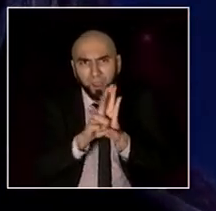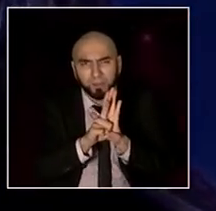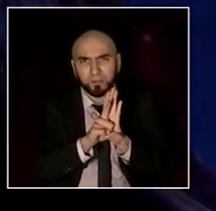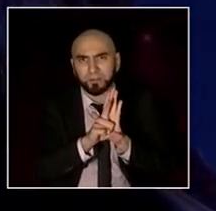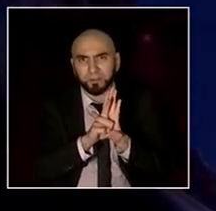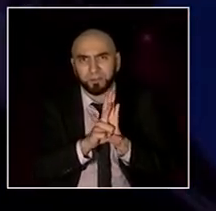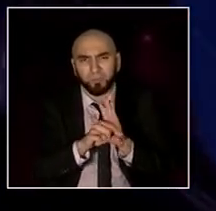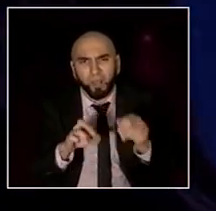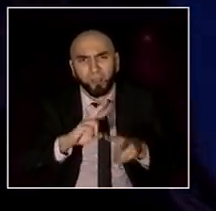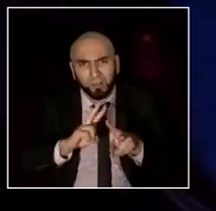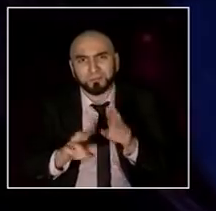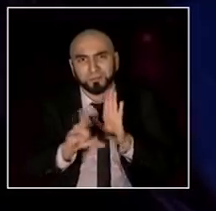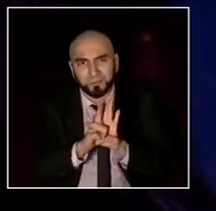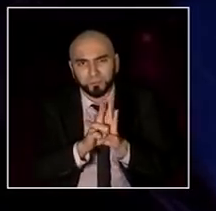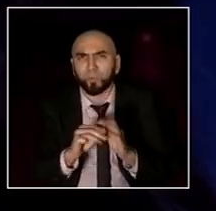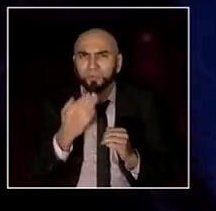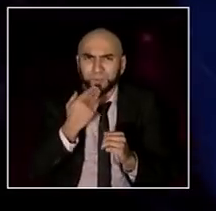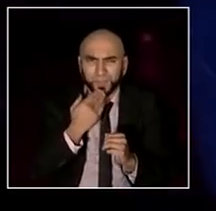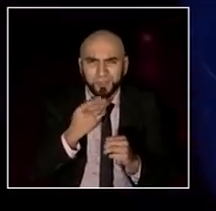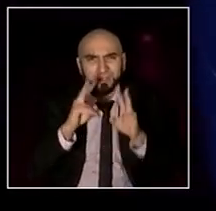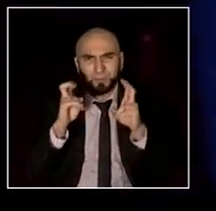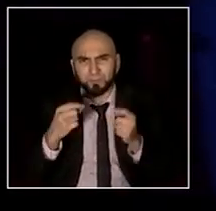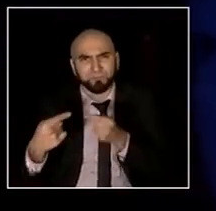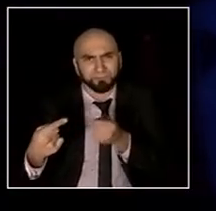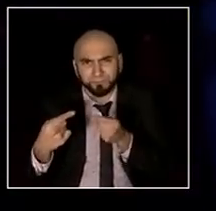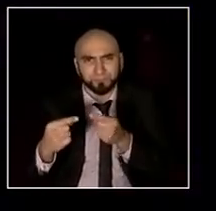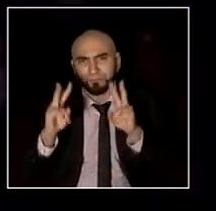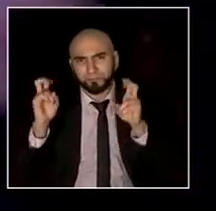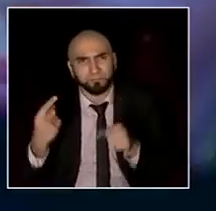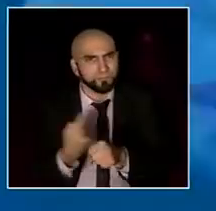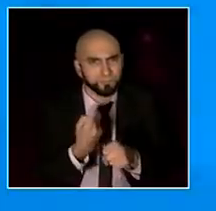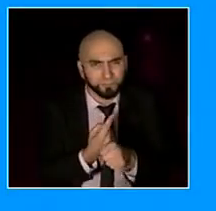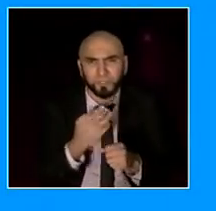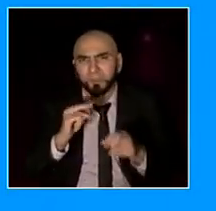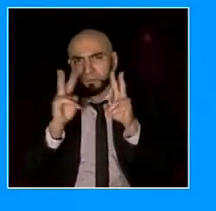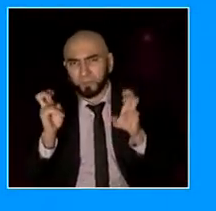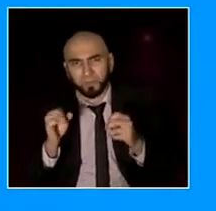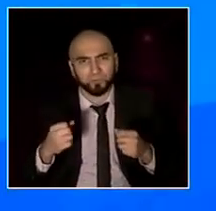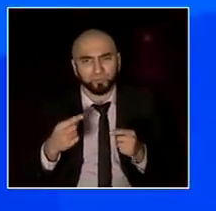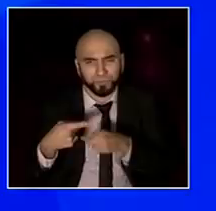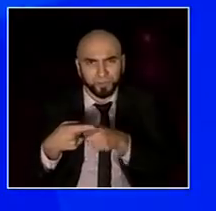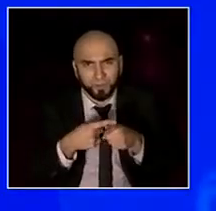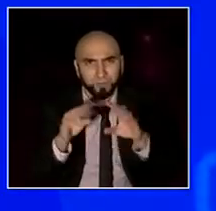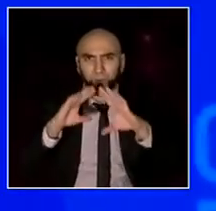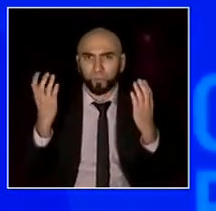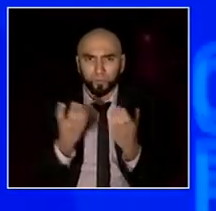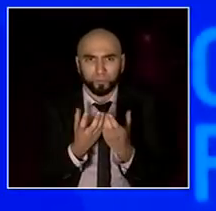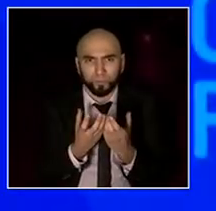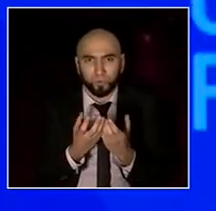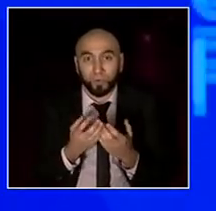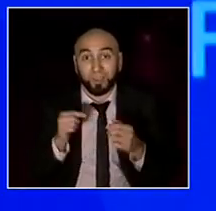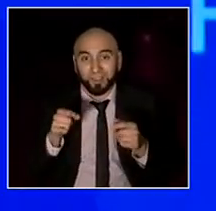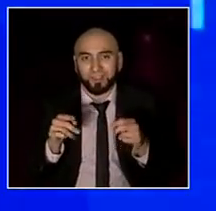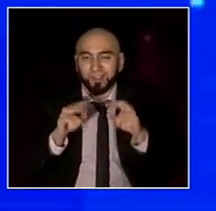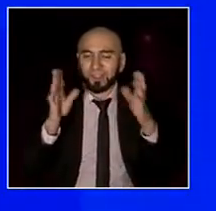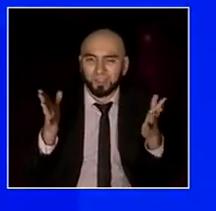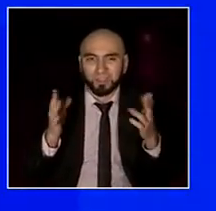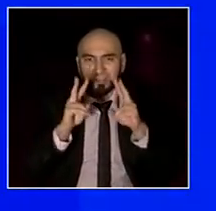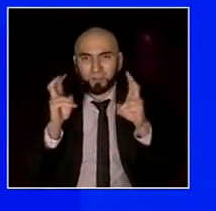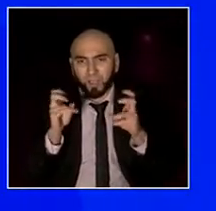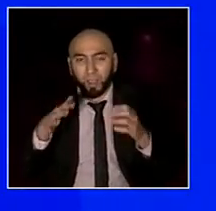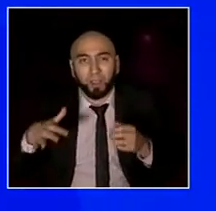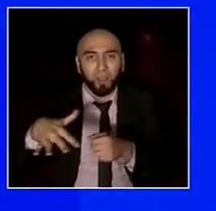al debate de los grandes temas de nuestra sociedad y del mundo. La contingencia tiende a estrechar el ámbito de